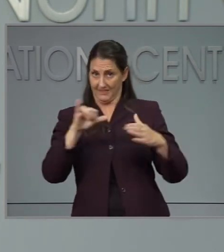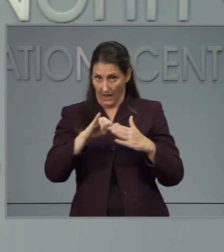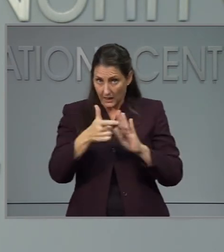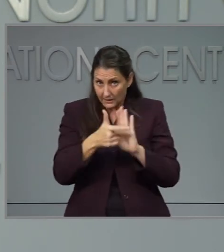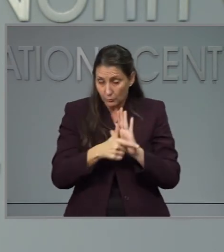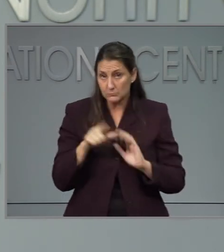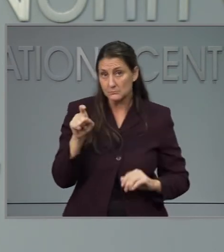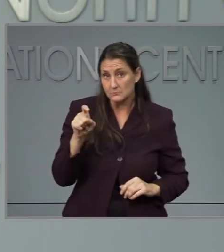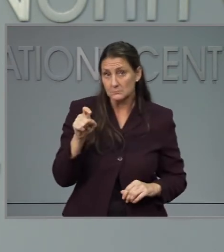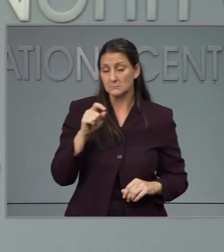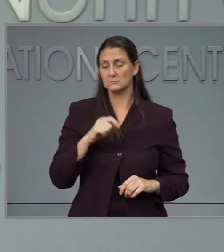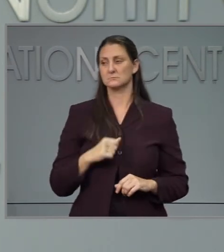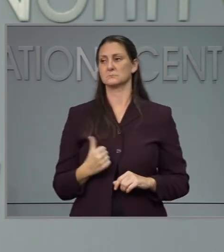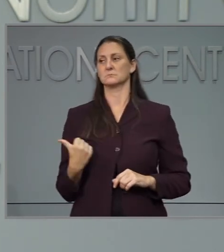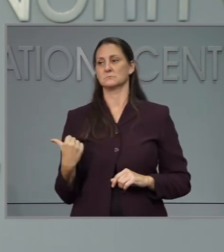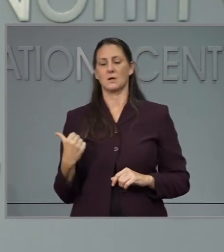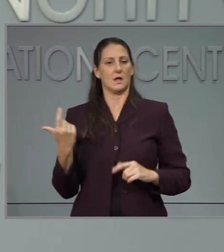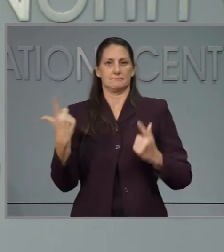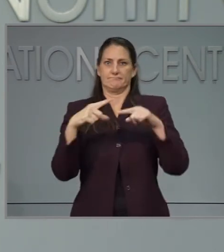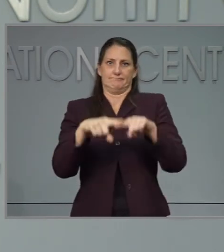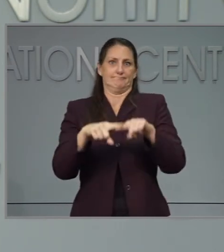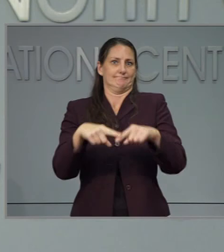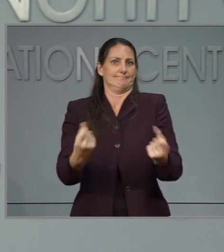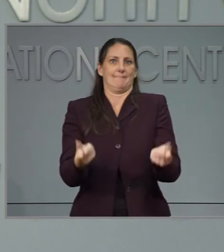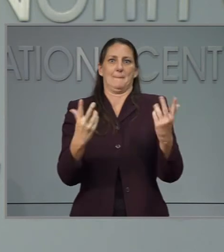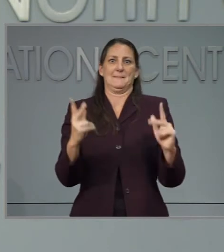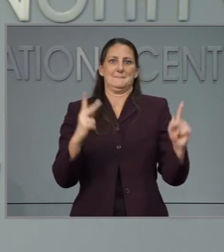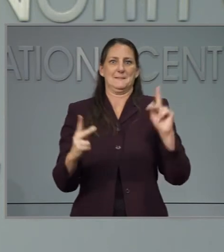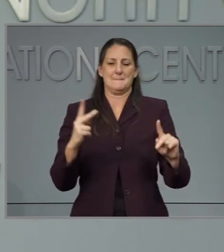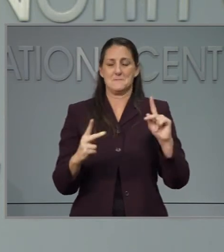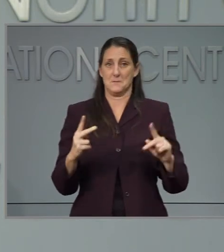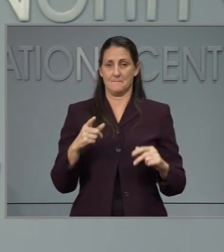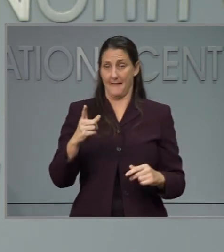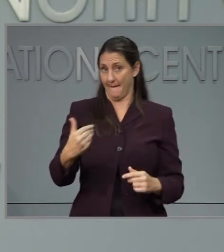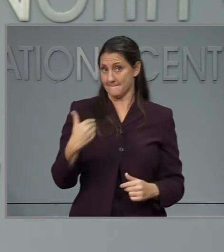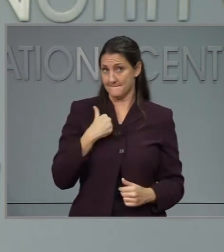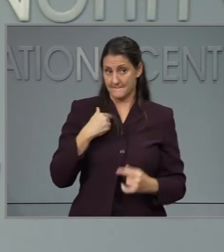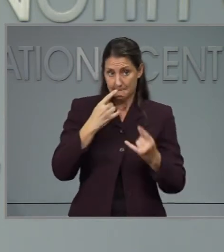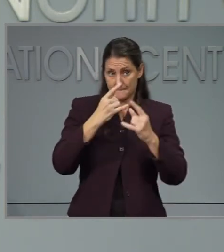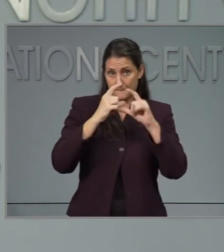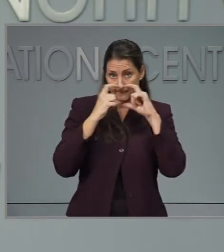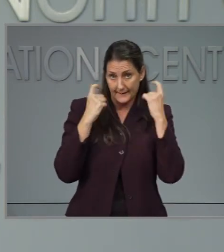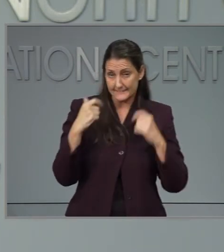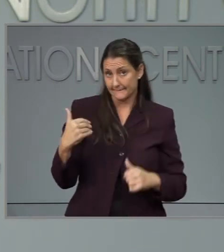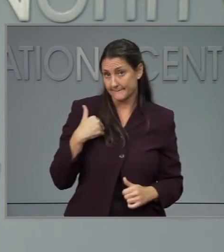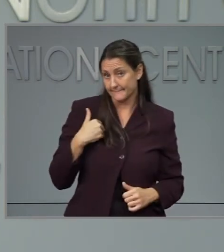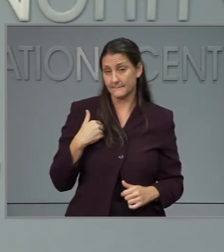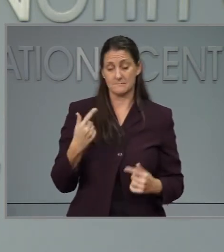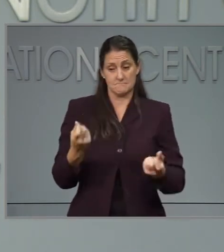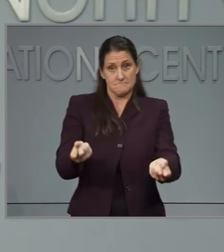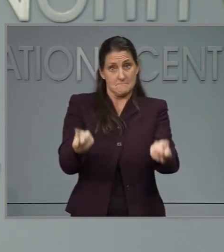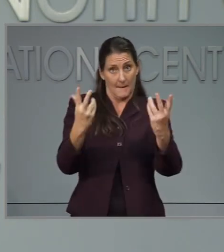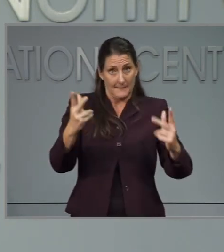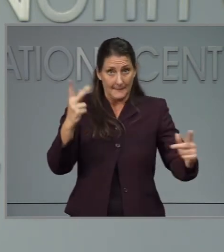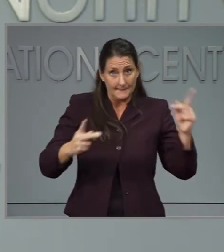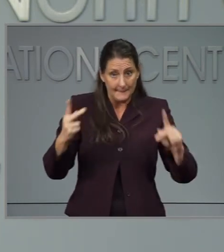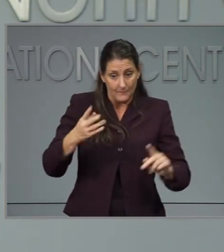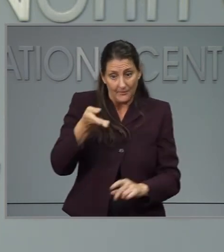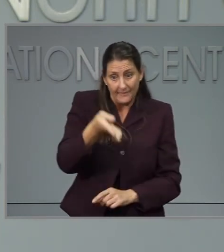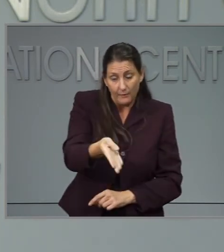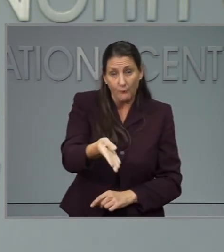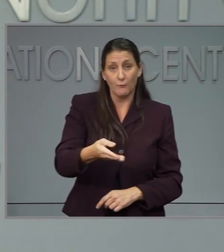cuántas personas están ahí, están llevando mascarilla, están separados y tienen que cumplir con